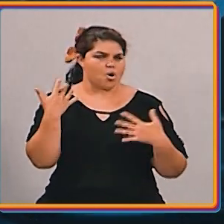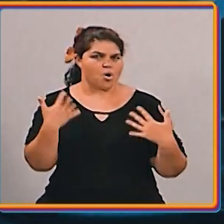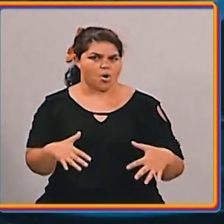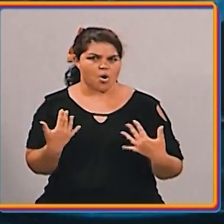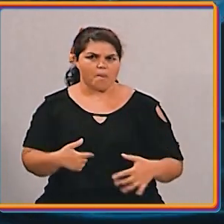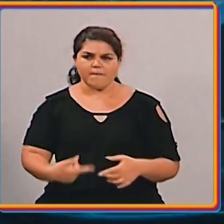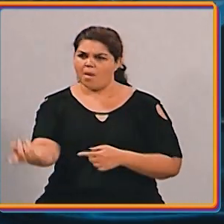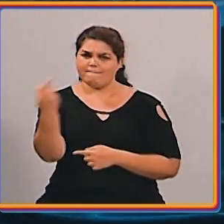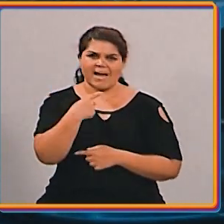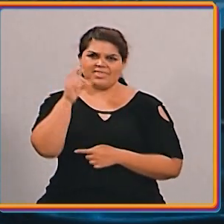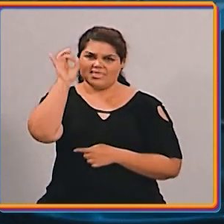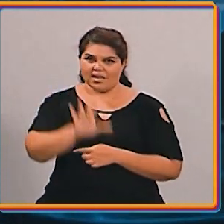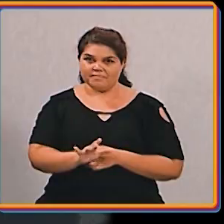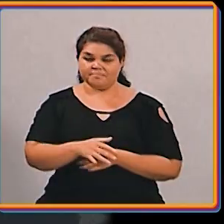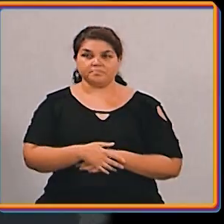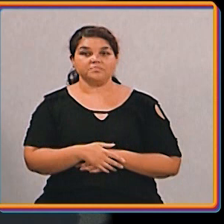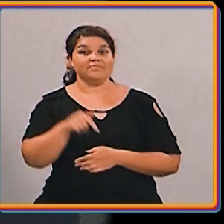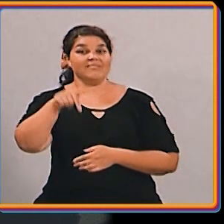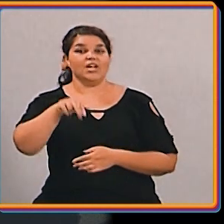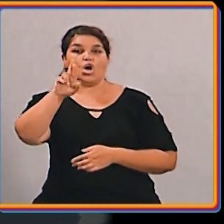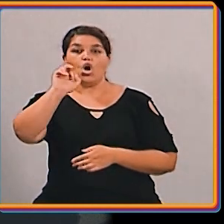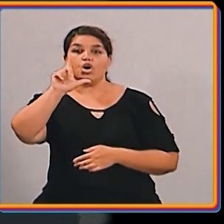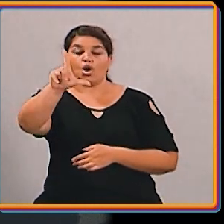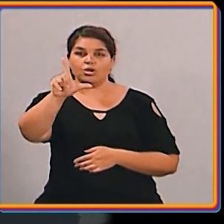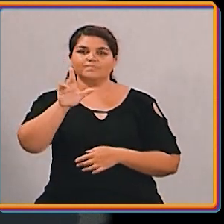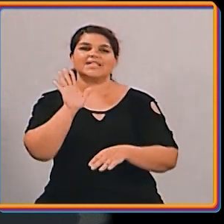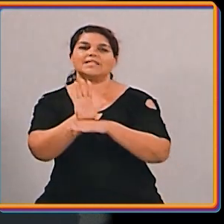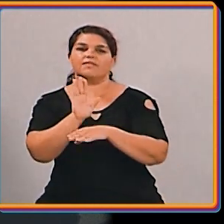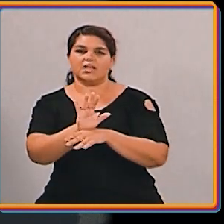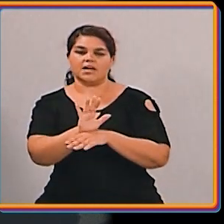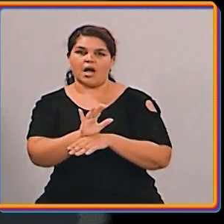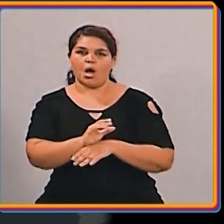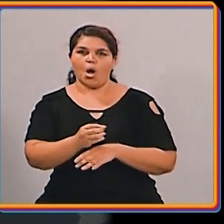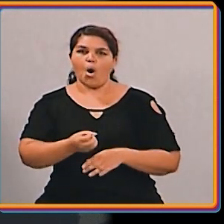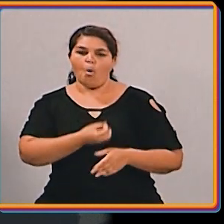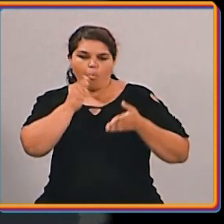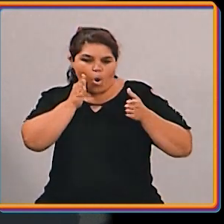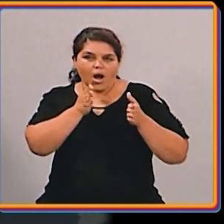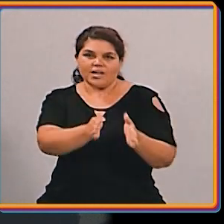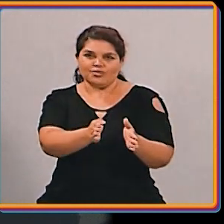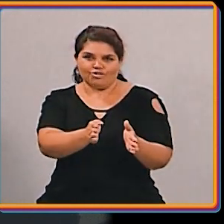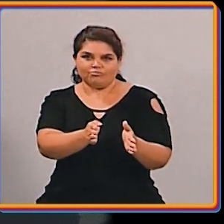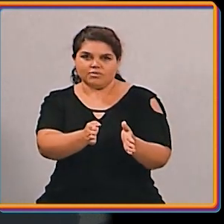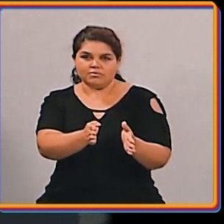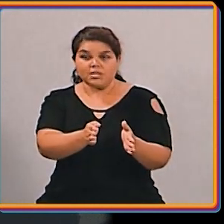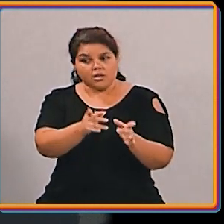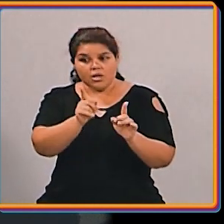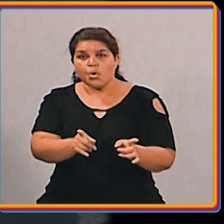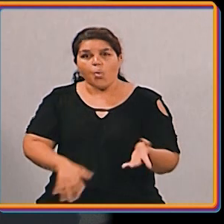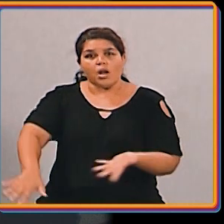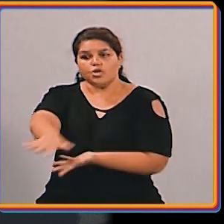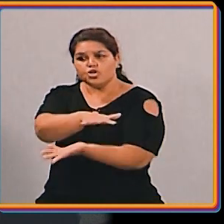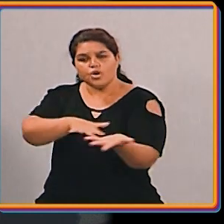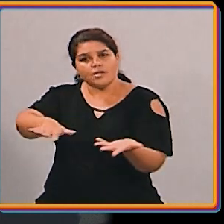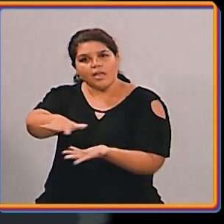impuestos. Estos roles son variables. En general se habla mucho de la vocación de una persona, pero la sociedad también hace